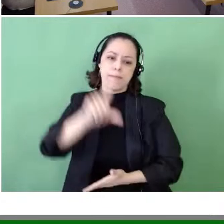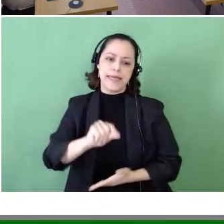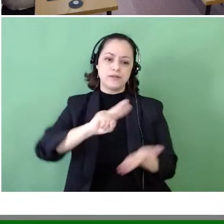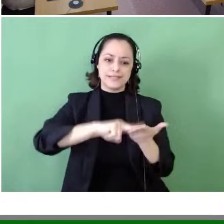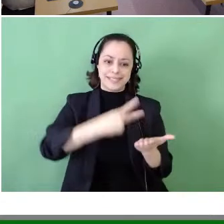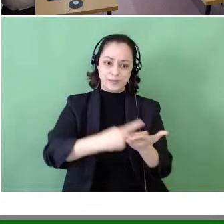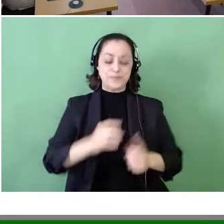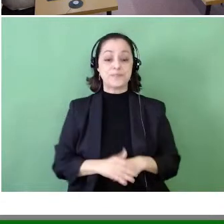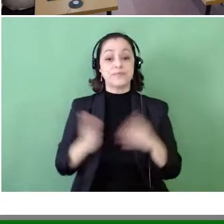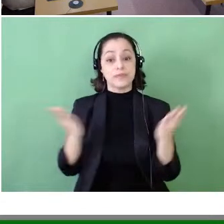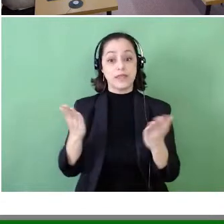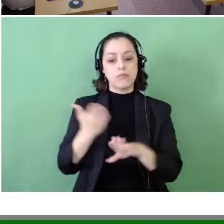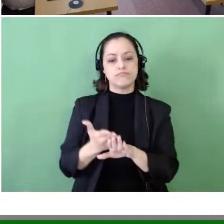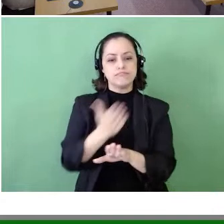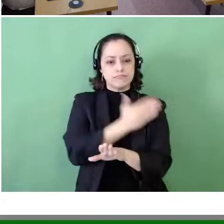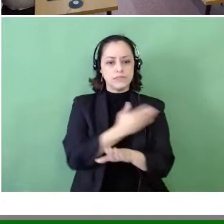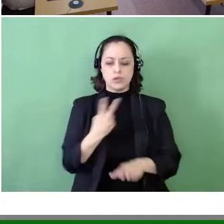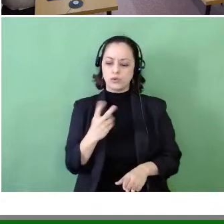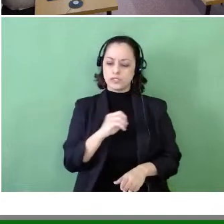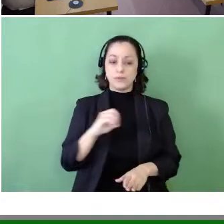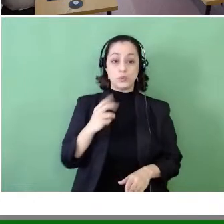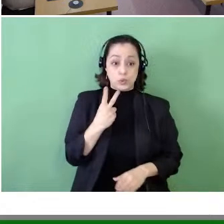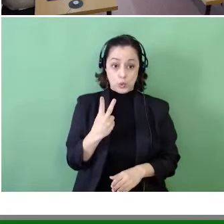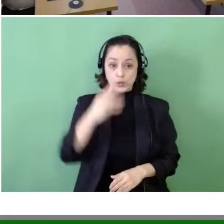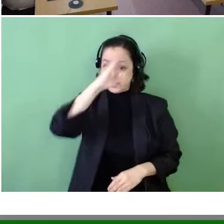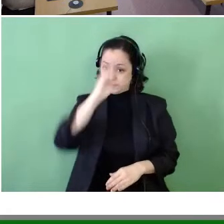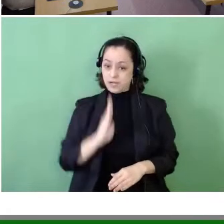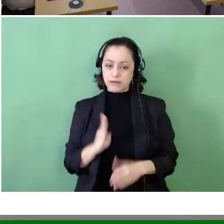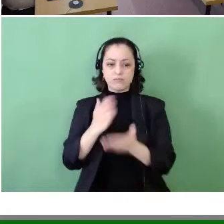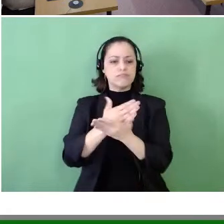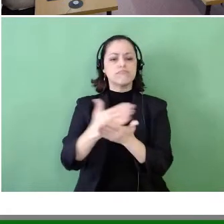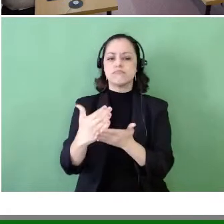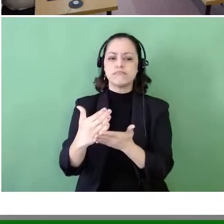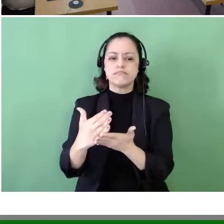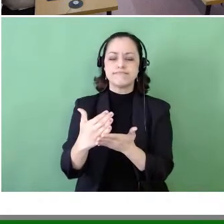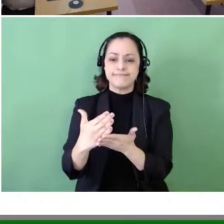bueno, antes, pero desde 2002 oficialmente, en Brasil empezamos